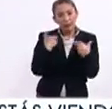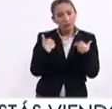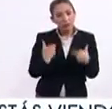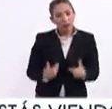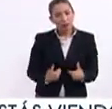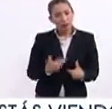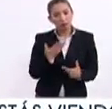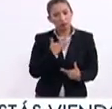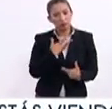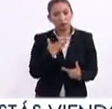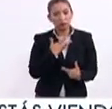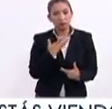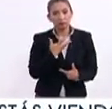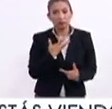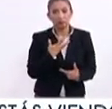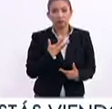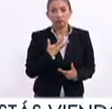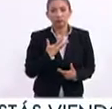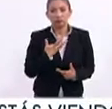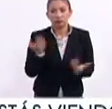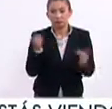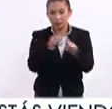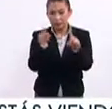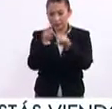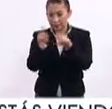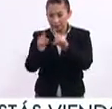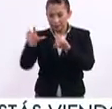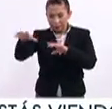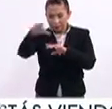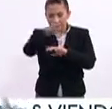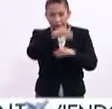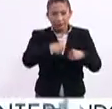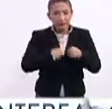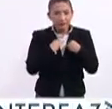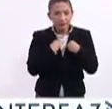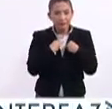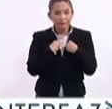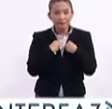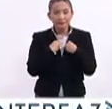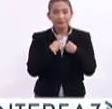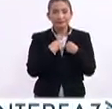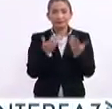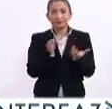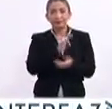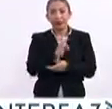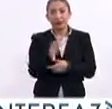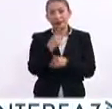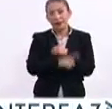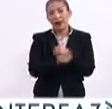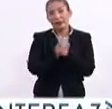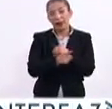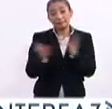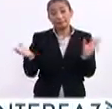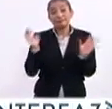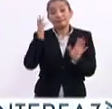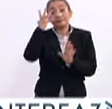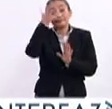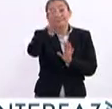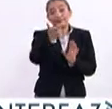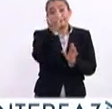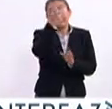humanos tenemos estas diversas dimensiones en nuestra vida, y que algo que puede afectar desde el punto de